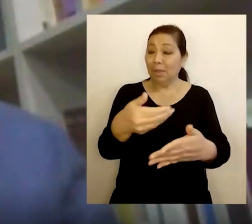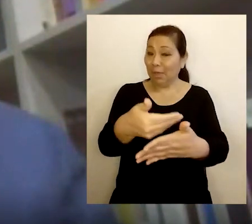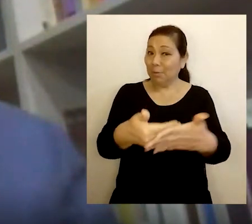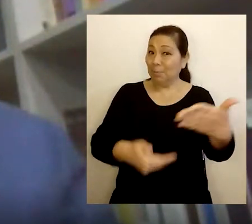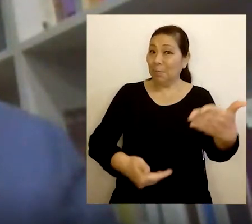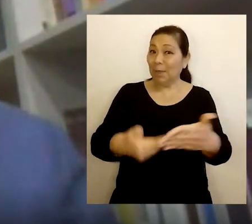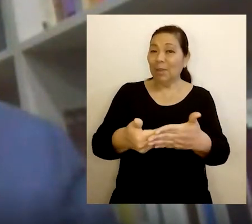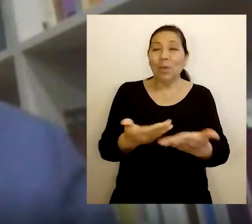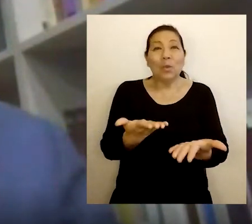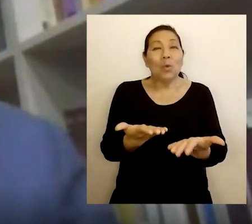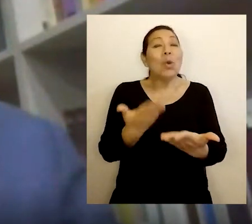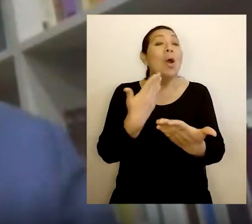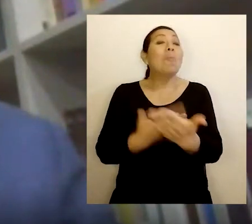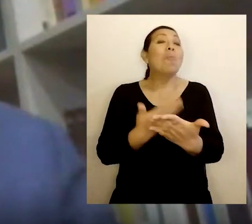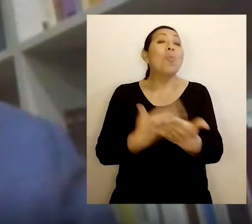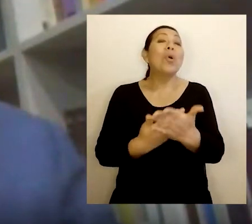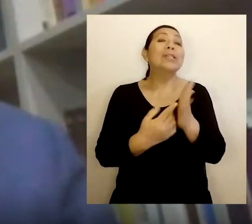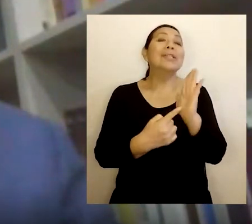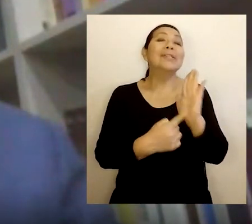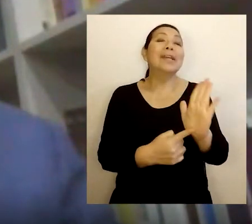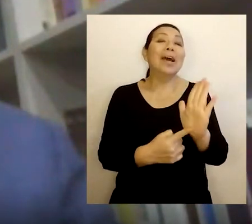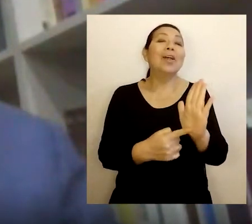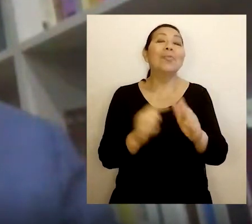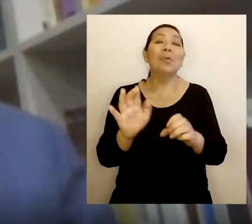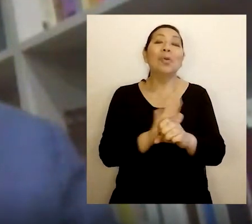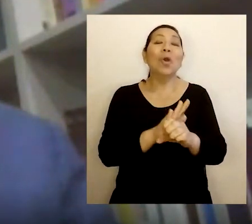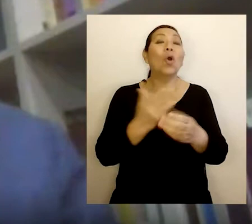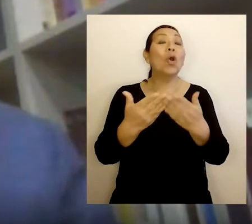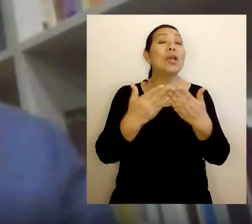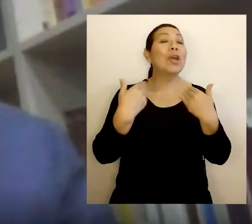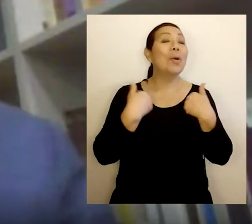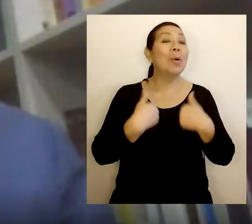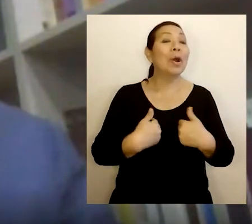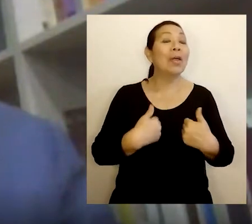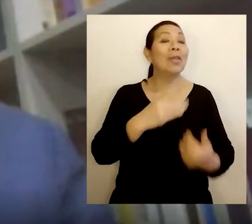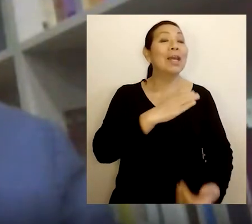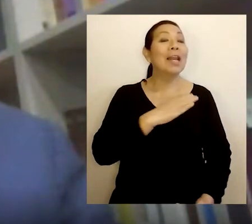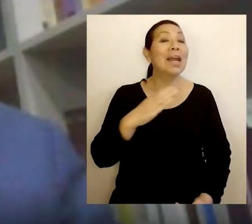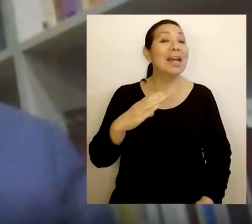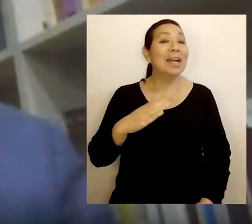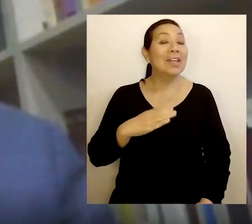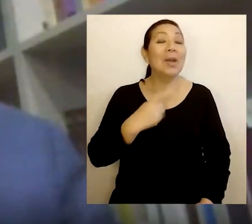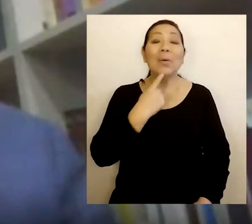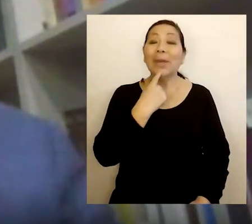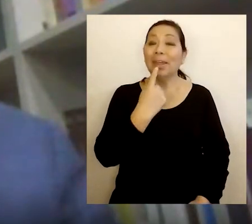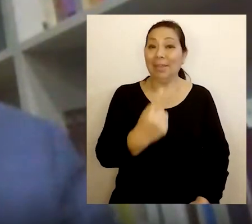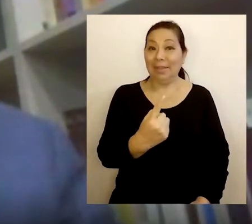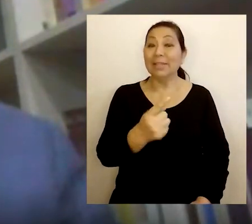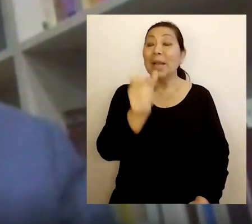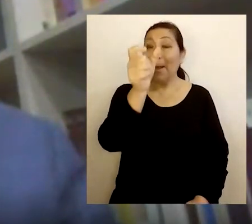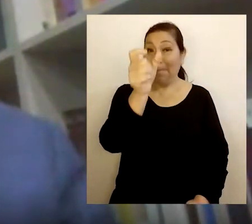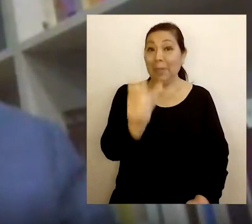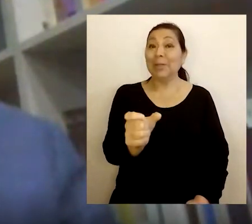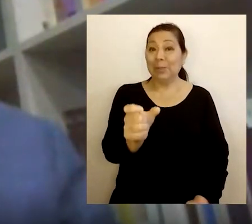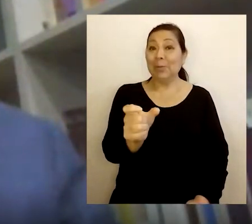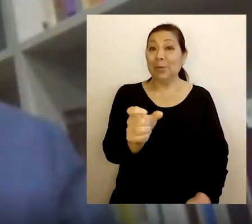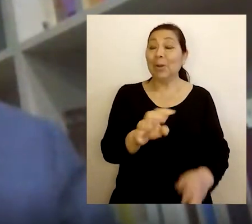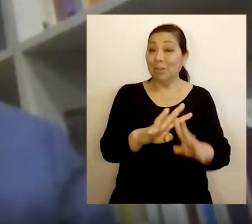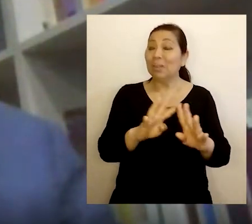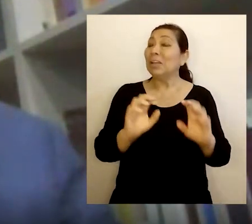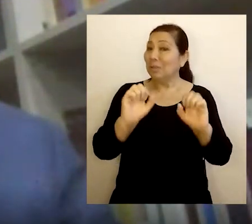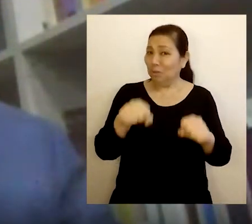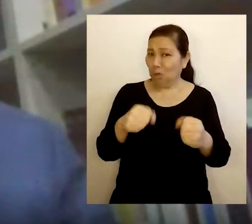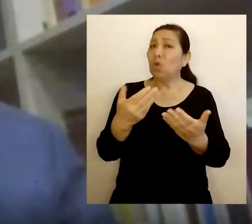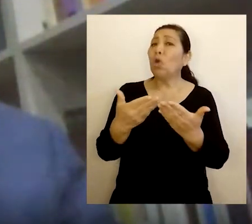expediente, hay una constancia por parte del Colegio de Abogados del Callao que reconoce que la persona que participó en la audiencia sí